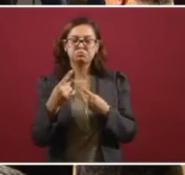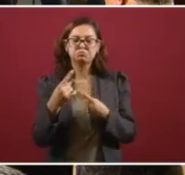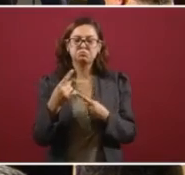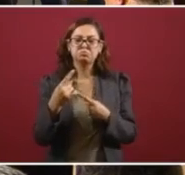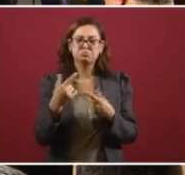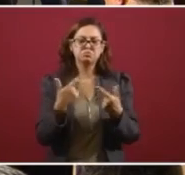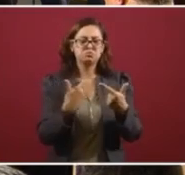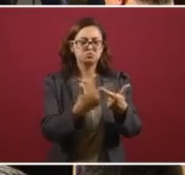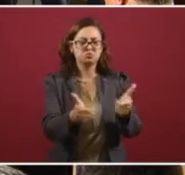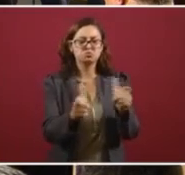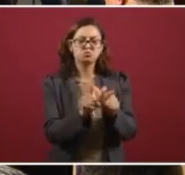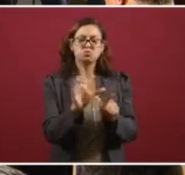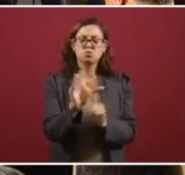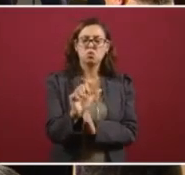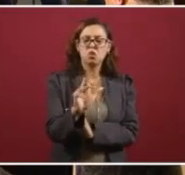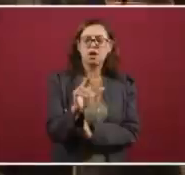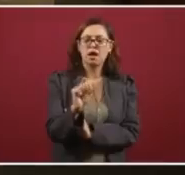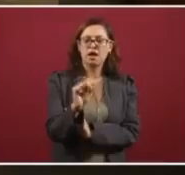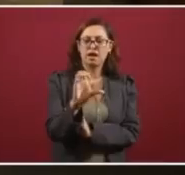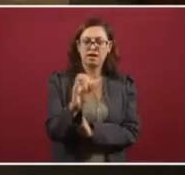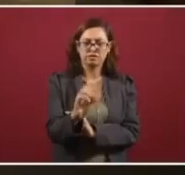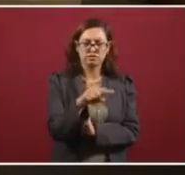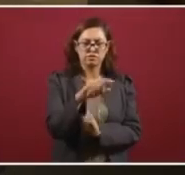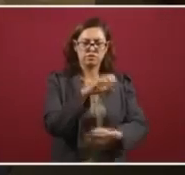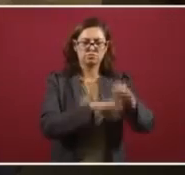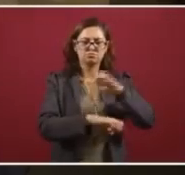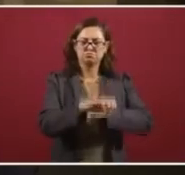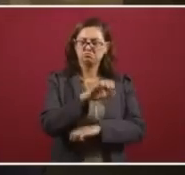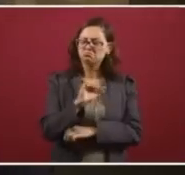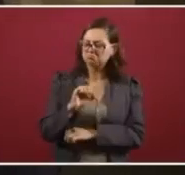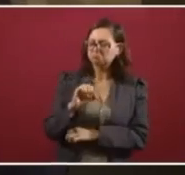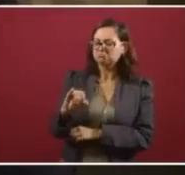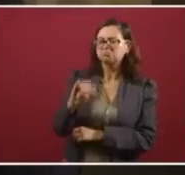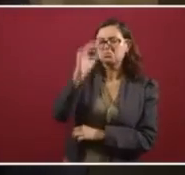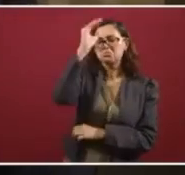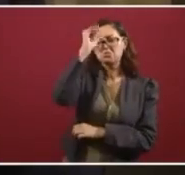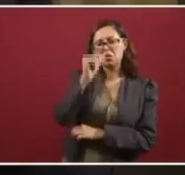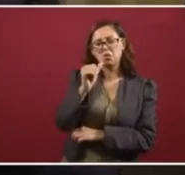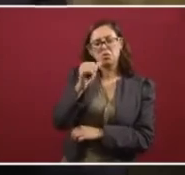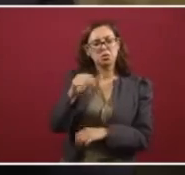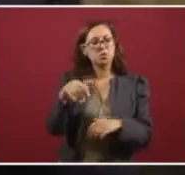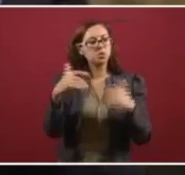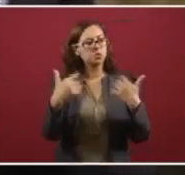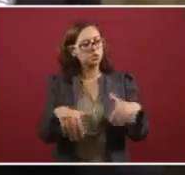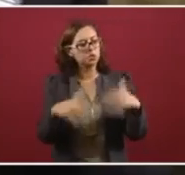el grupo carso de hacer el reconocimiento aquí